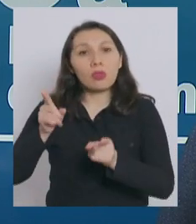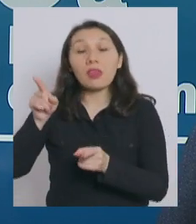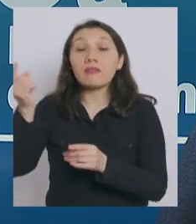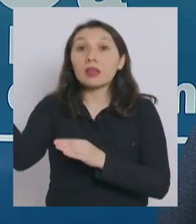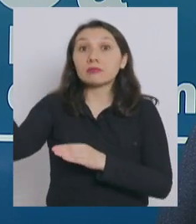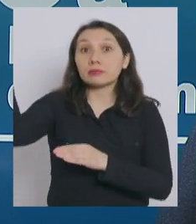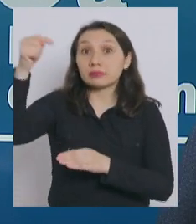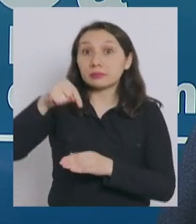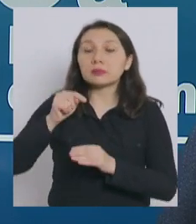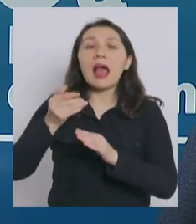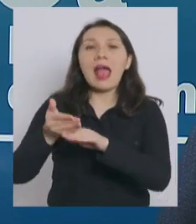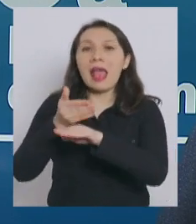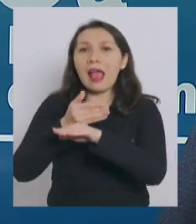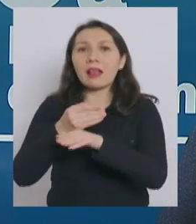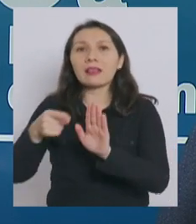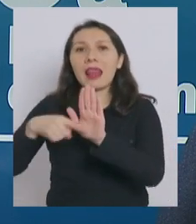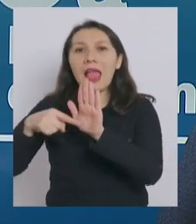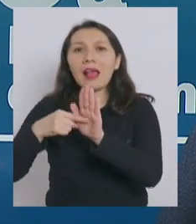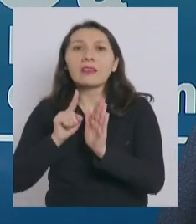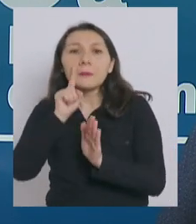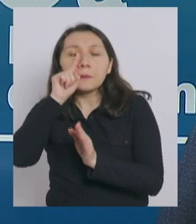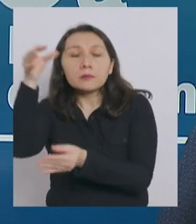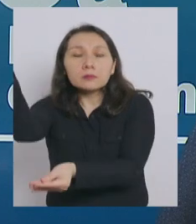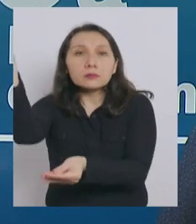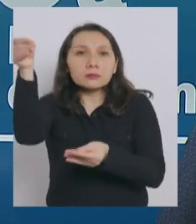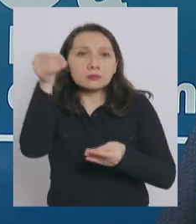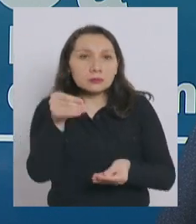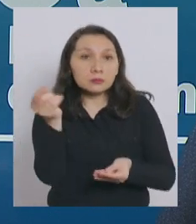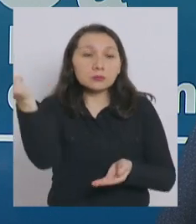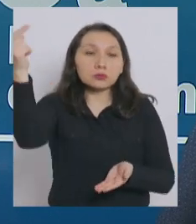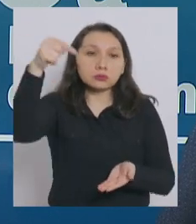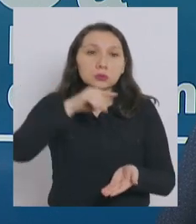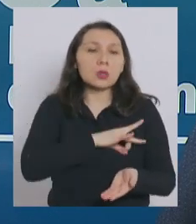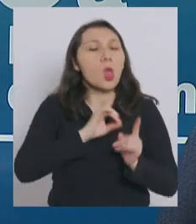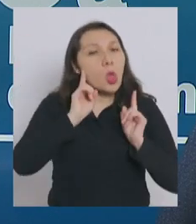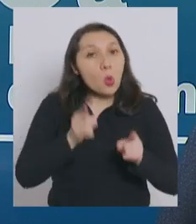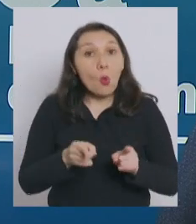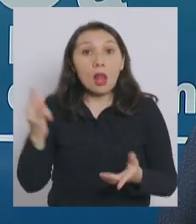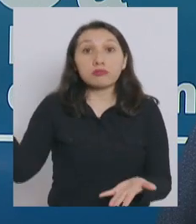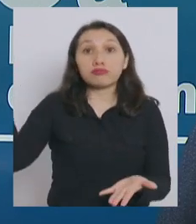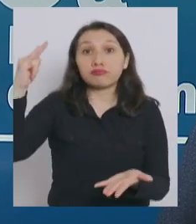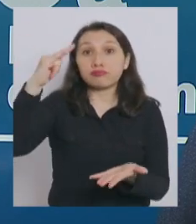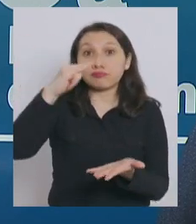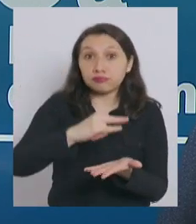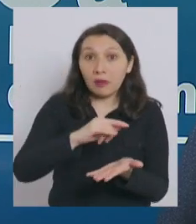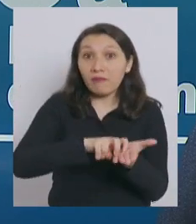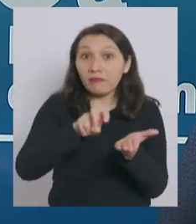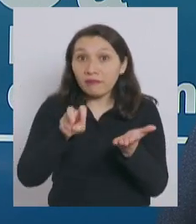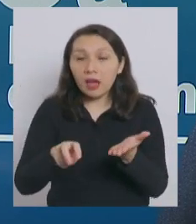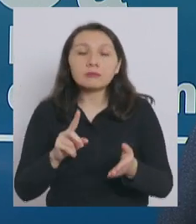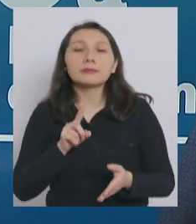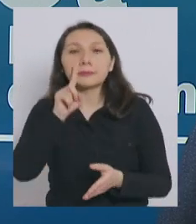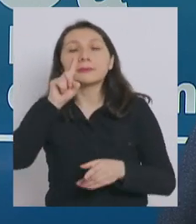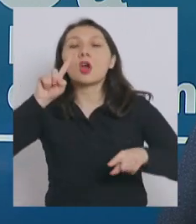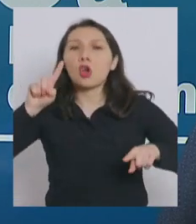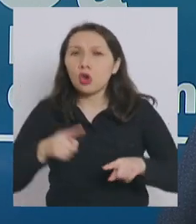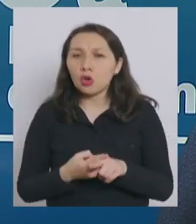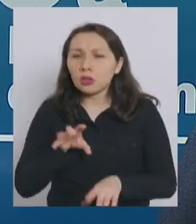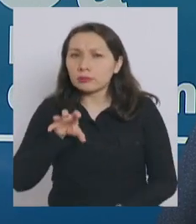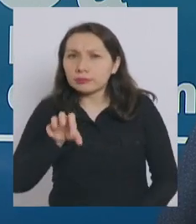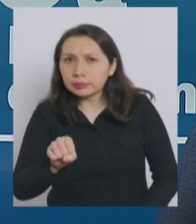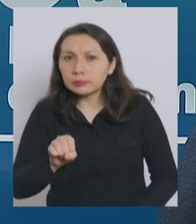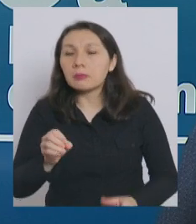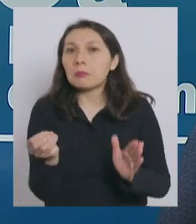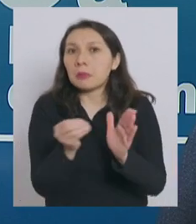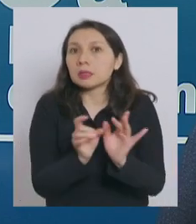un test pcr negativo a nuestro país sin embargo a todos se les test en el aeropuerto lo que es otra oportunidad para identificar nuevos